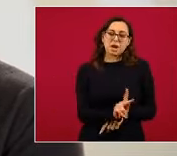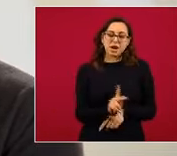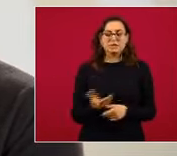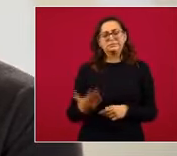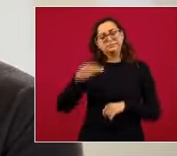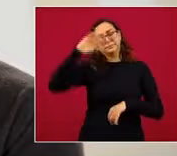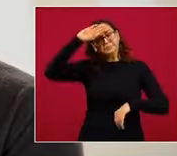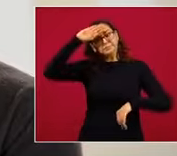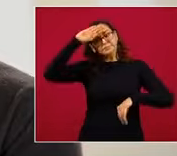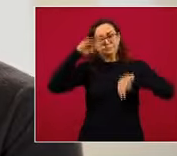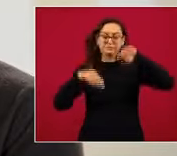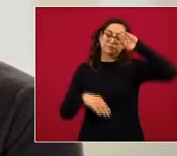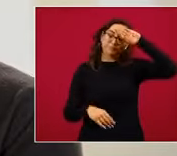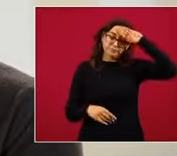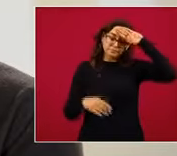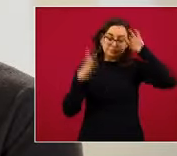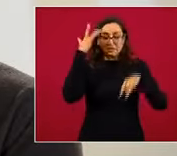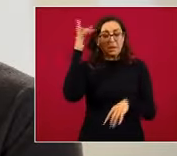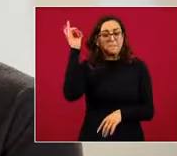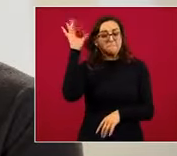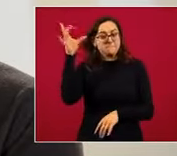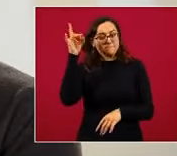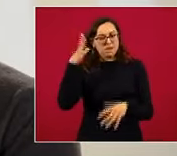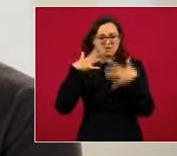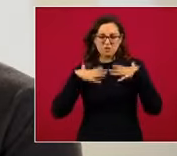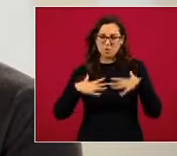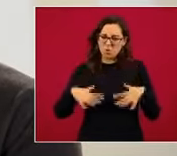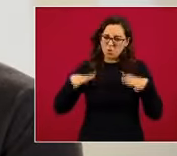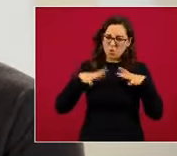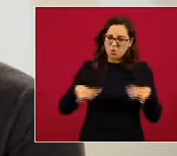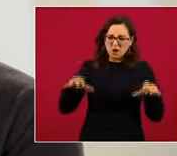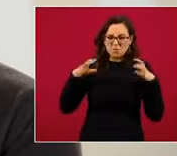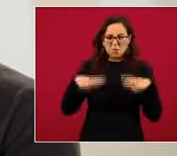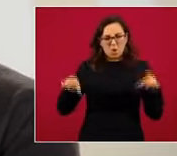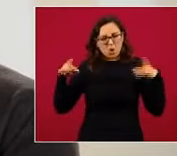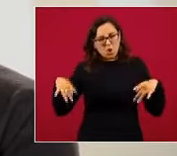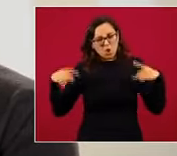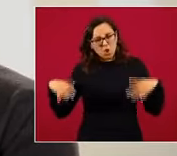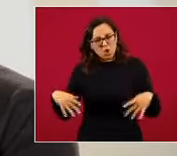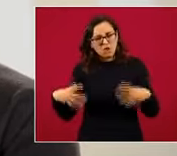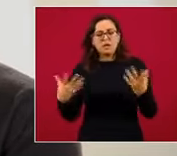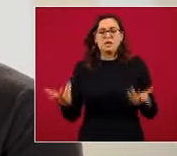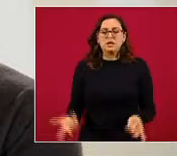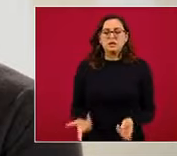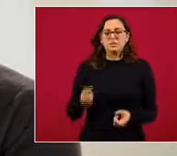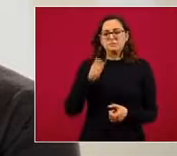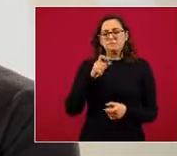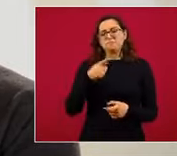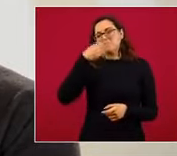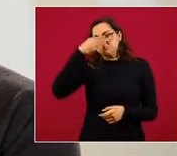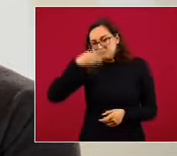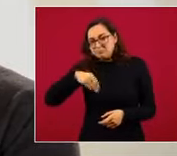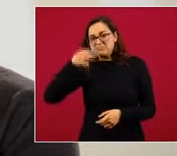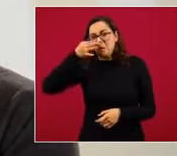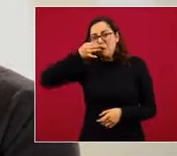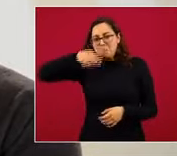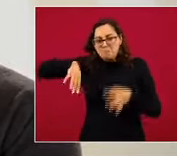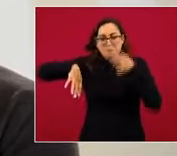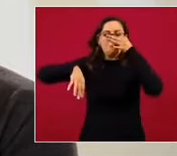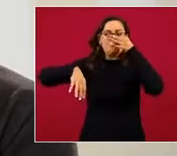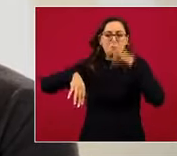de fiebre, dolor de cabeza, malestar general, los clásicos signos y síntomas de los catarros, es decir, las mucosidades,